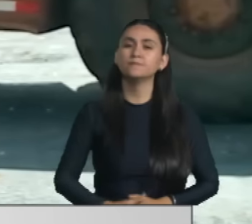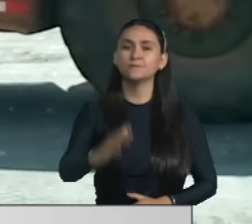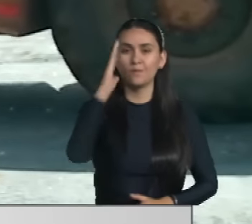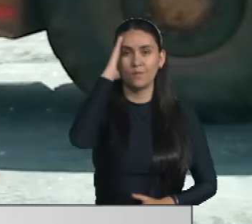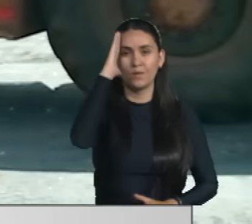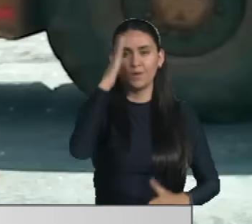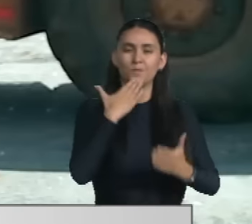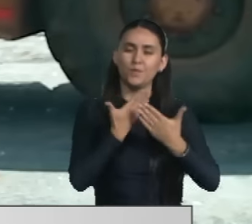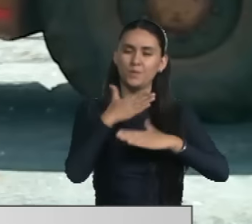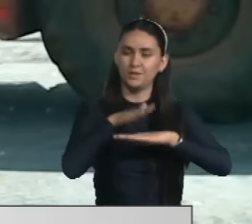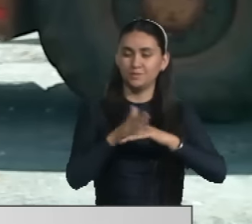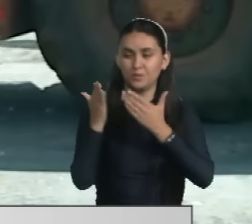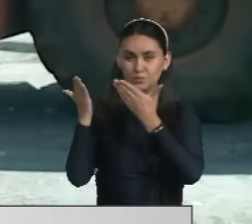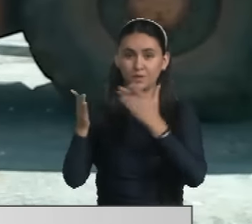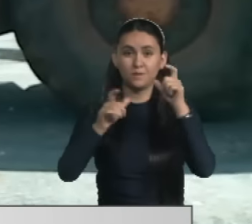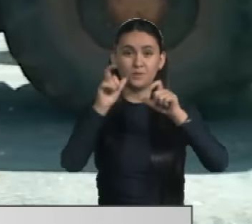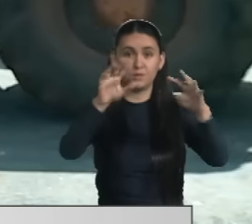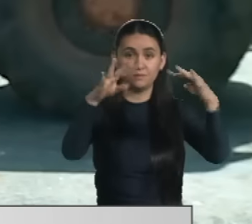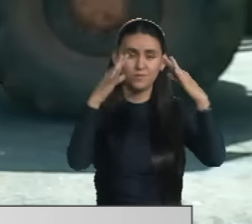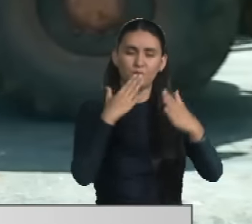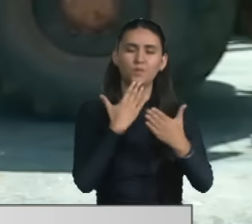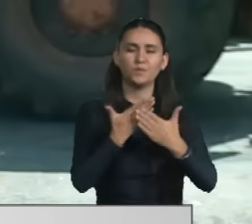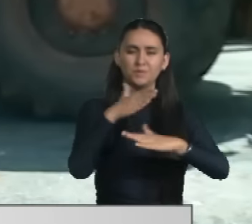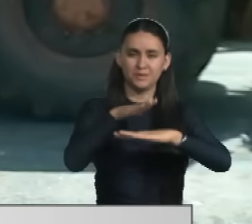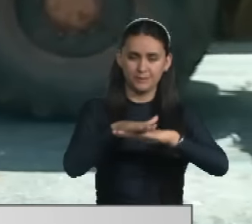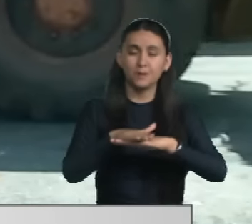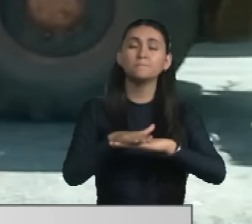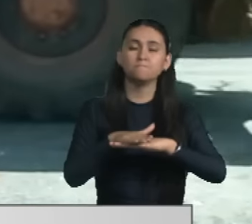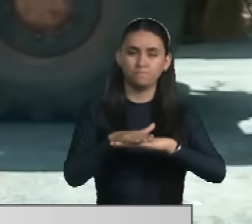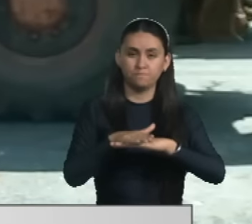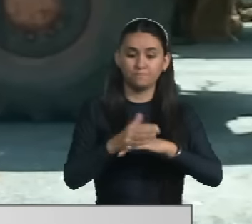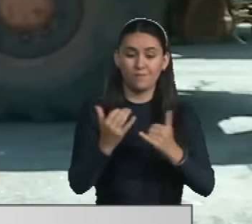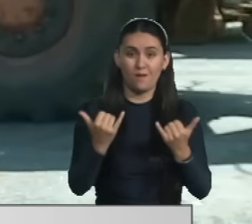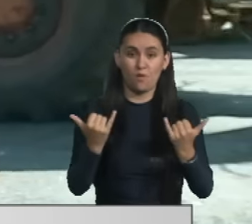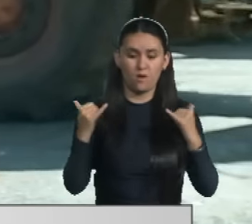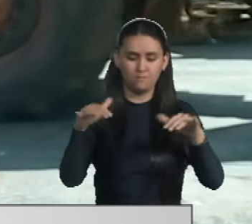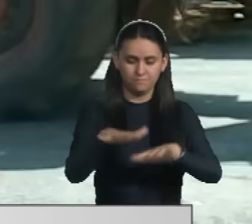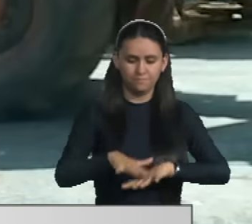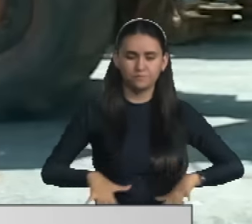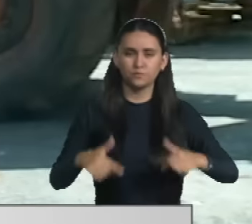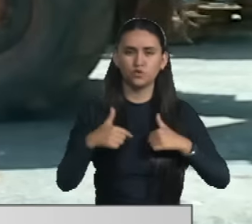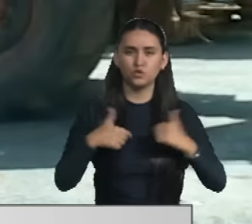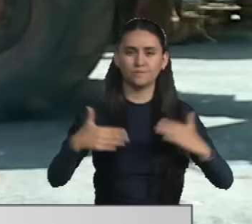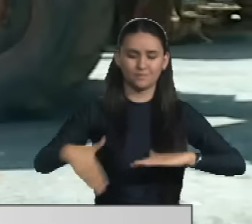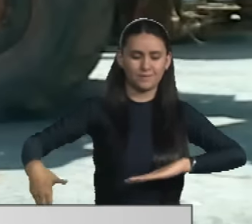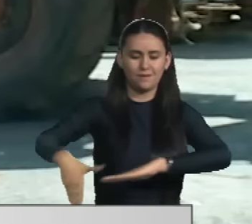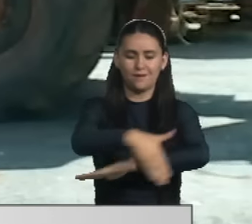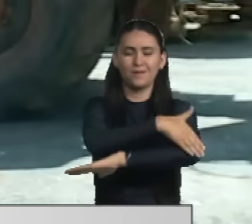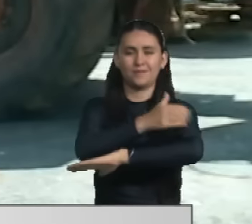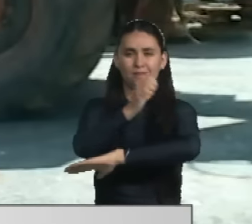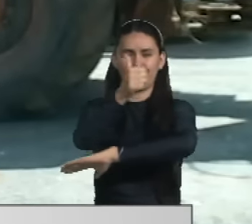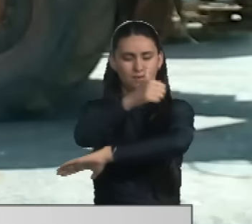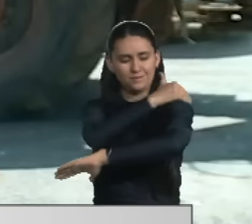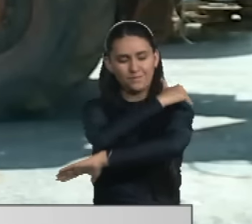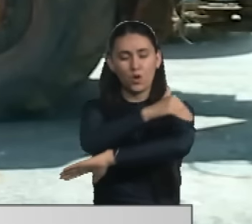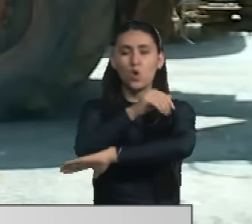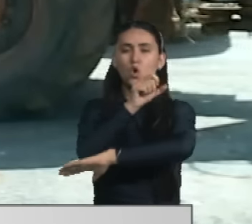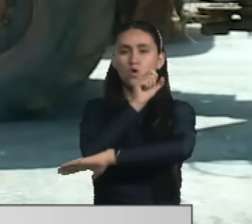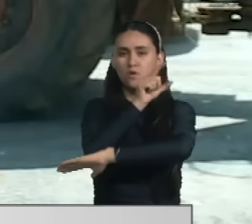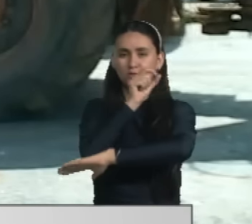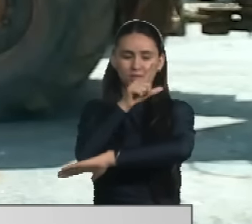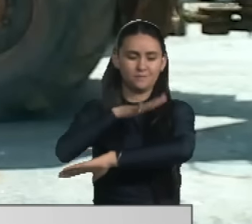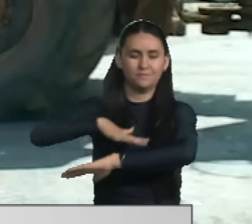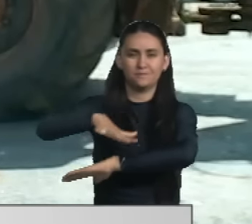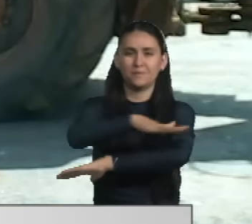Buenas tardes para usted y para todos nuestros televidentes. Pues precisamente a esta hora los saludo desde la calle 10 con carrera 11 en inmediaciones